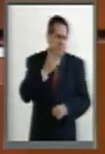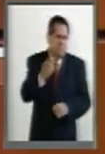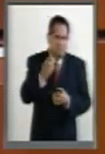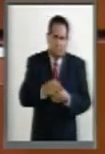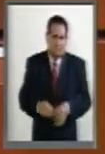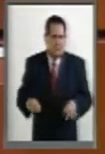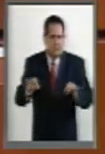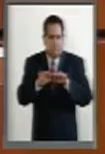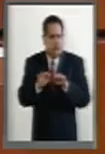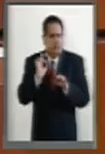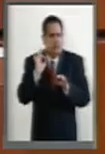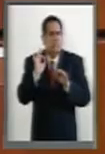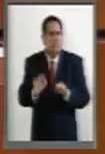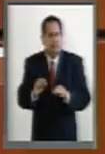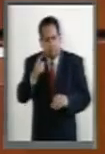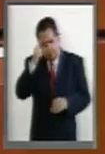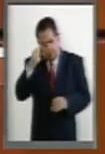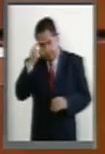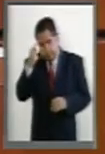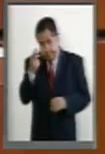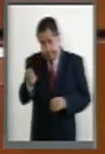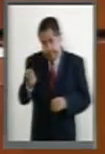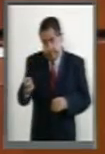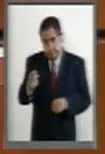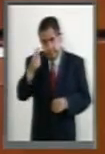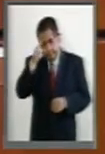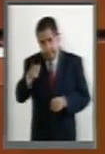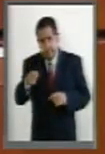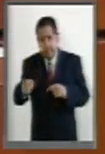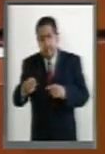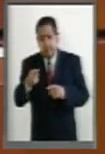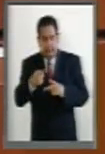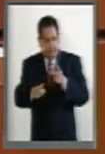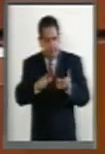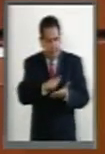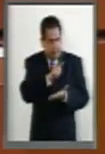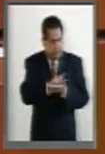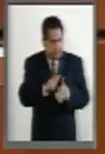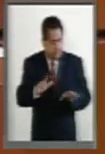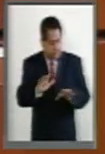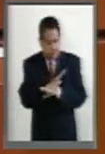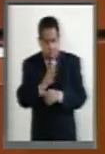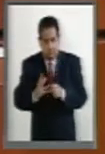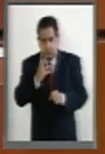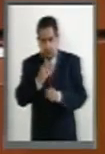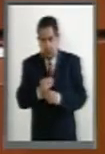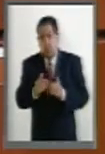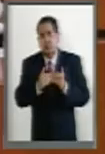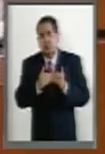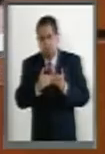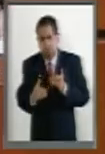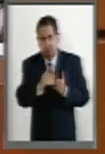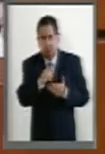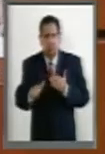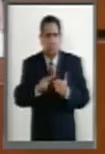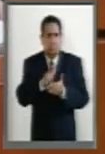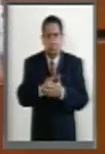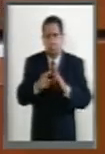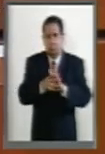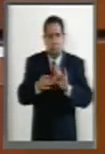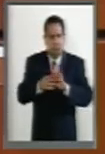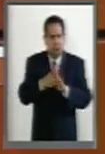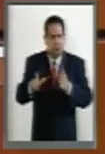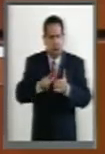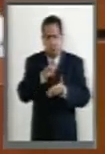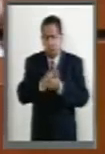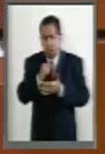importante que se tomen en cuenta y que a partir de esta reforma que le estamos haciendo a la ley reglamentaria de la ley